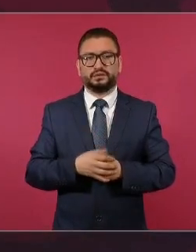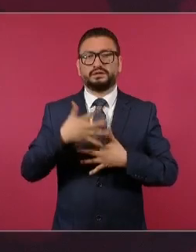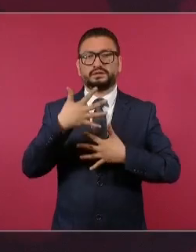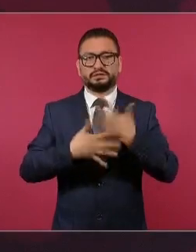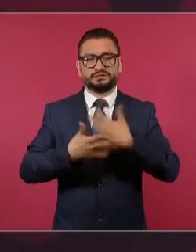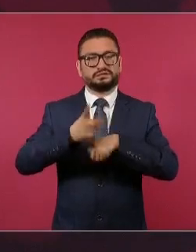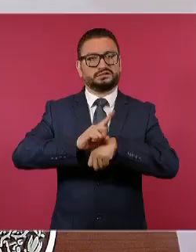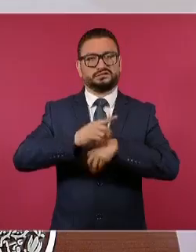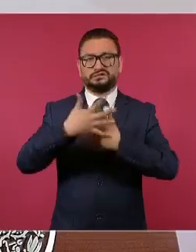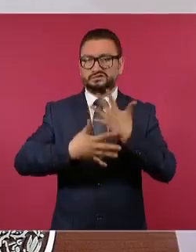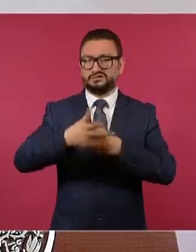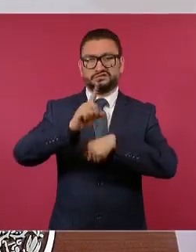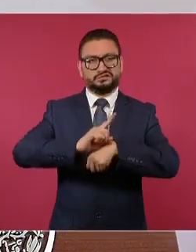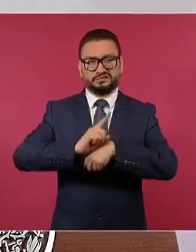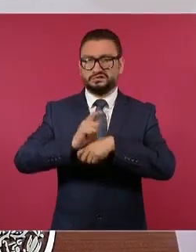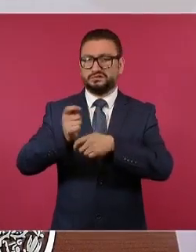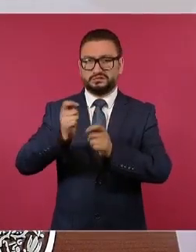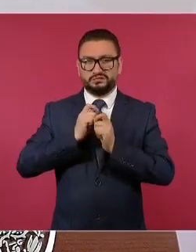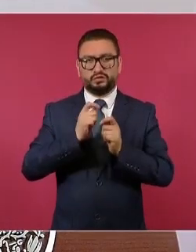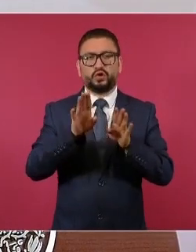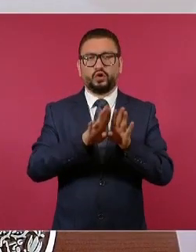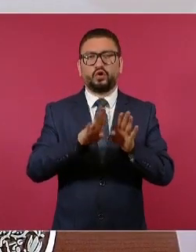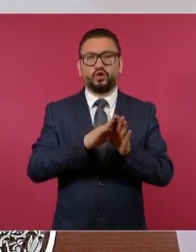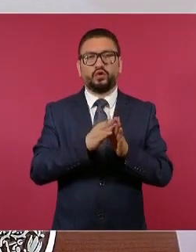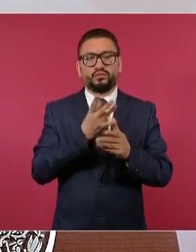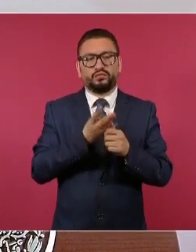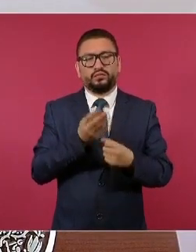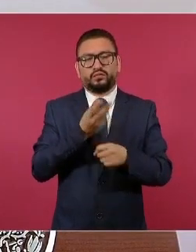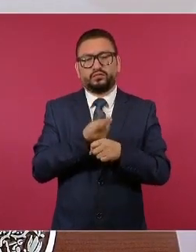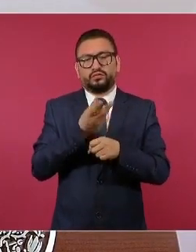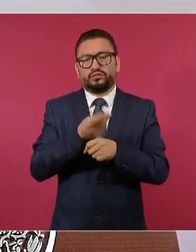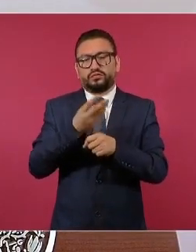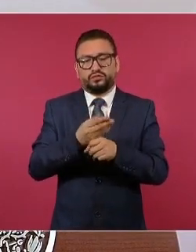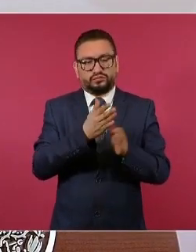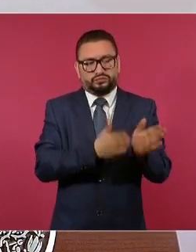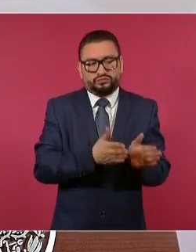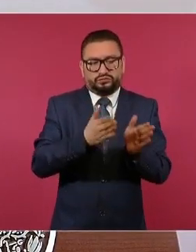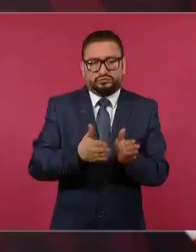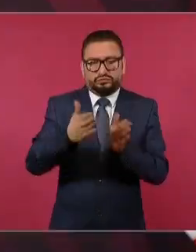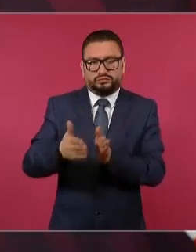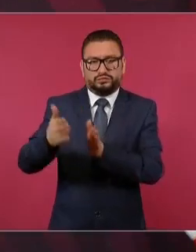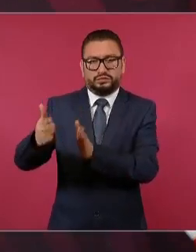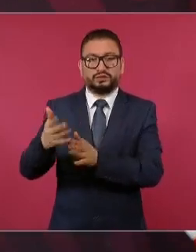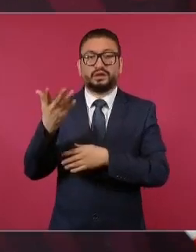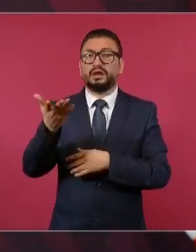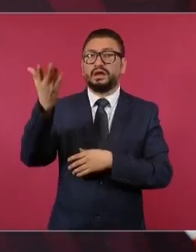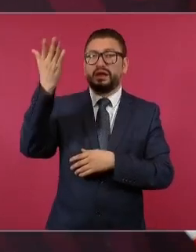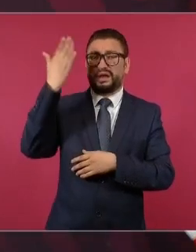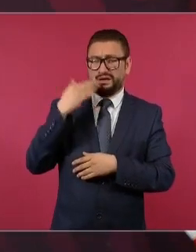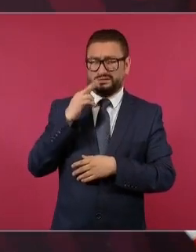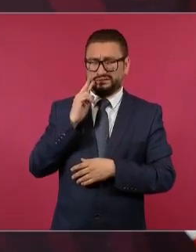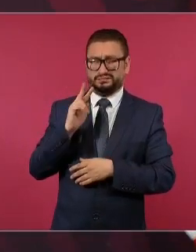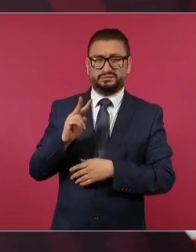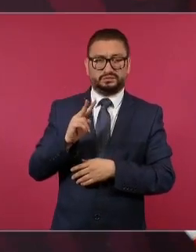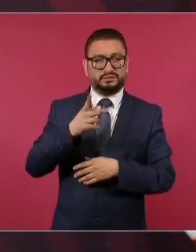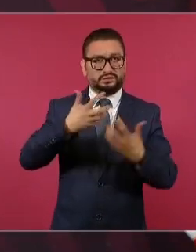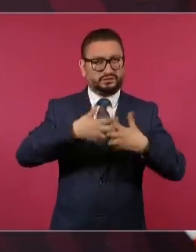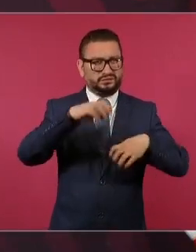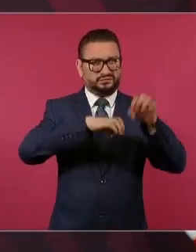15 días, tramo por tramo. Y antes no lo veían con buenos ojos